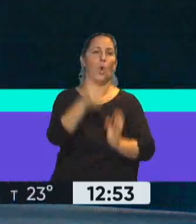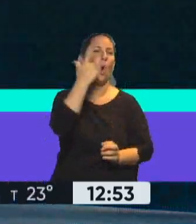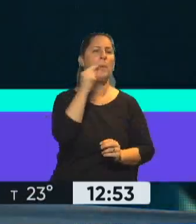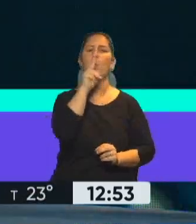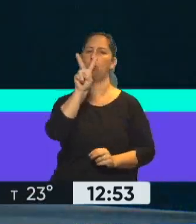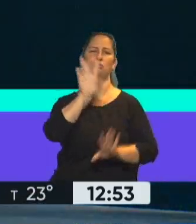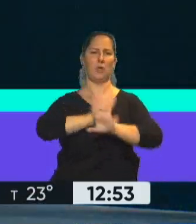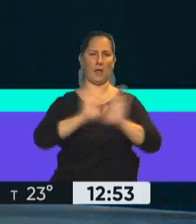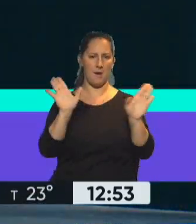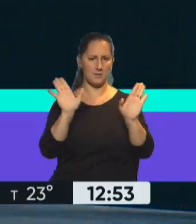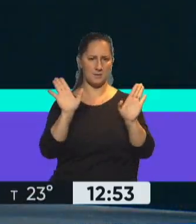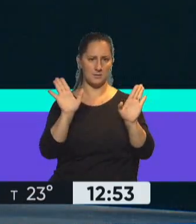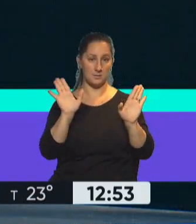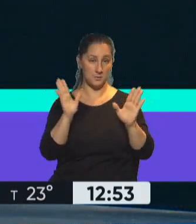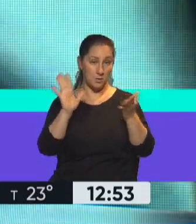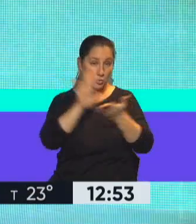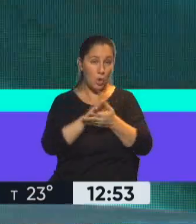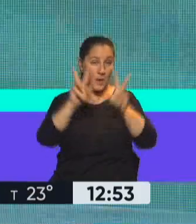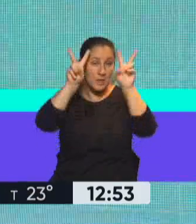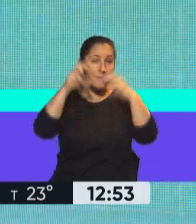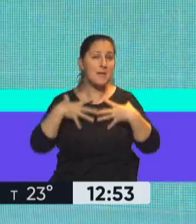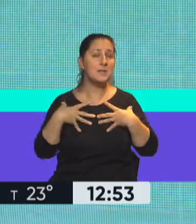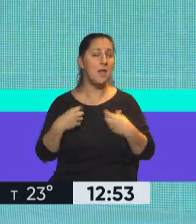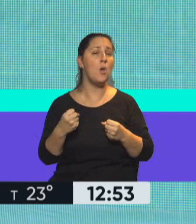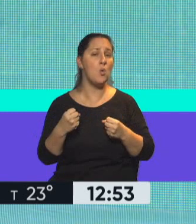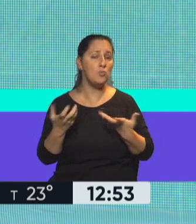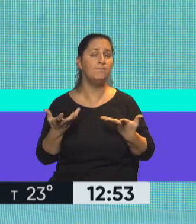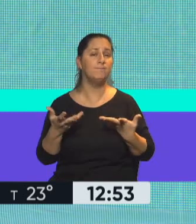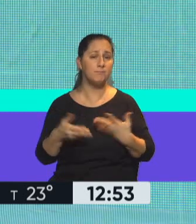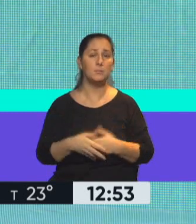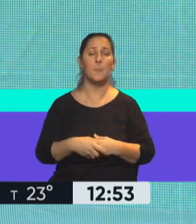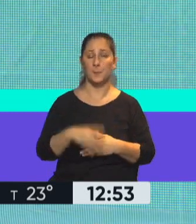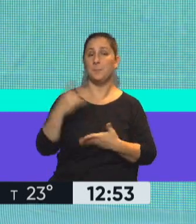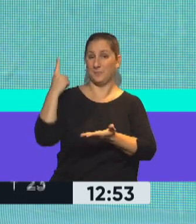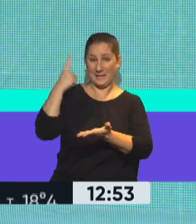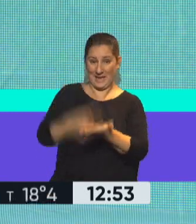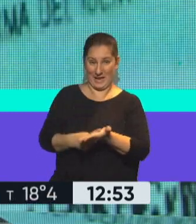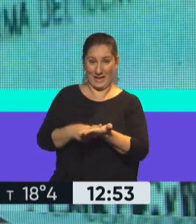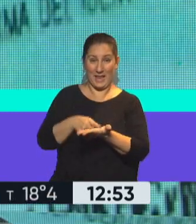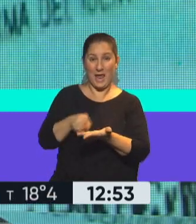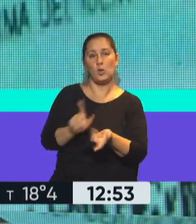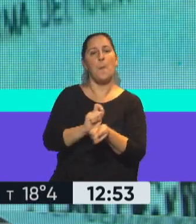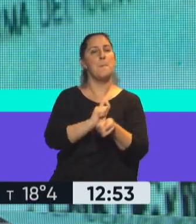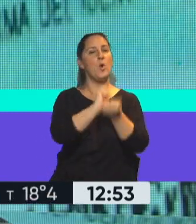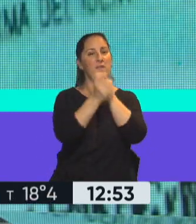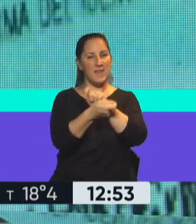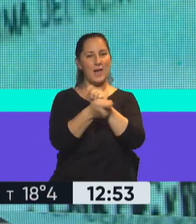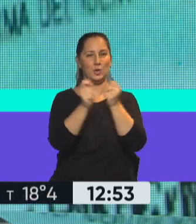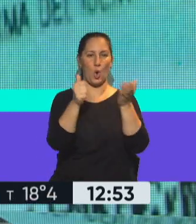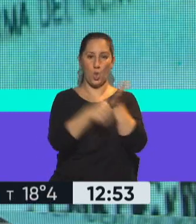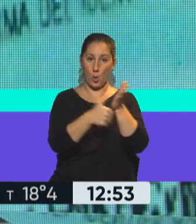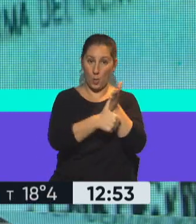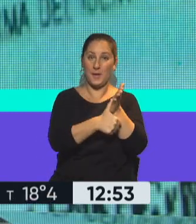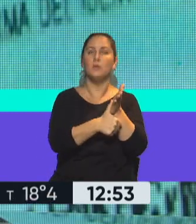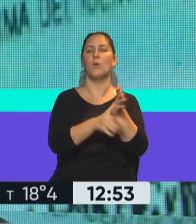mujer. Bueno, ni hablar del sistema sanitario, bueno, por ejemplo, totalmente. Mucho de este decreto y de la modificación de los documentos tiene que